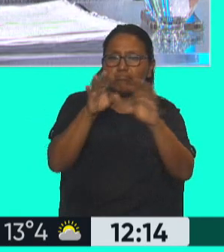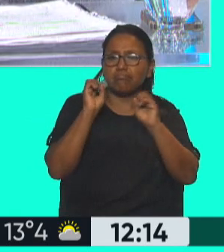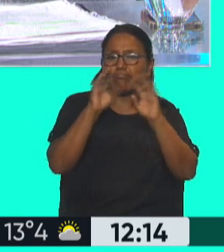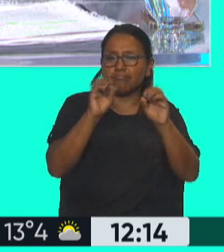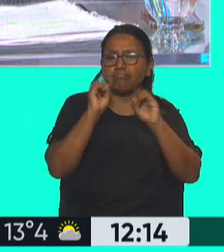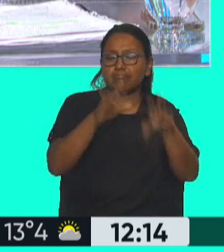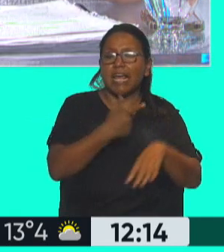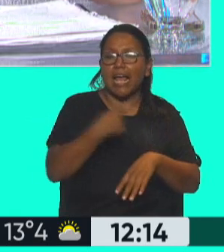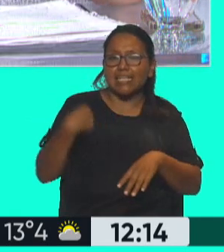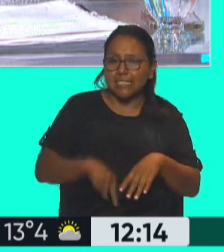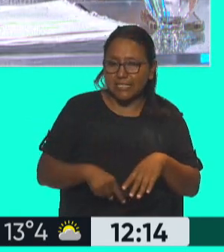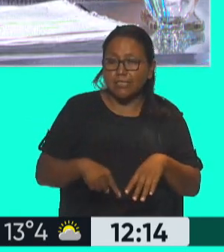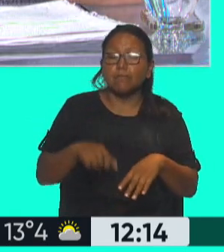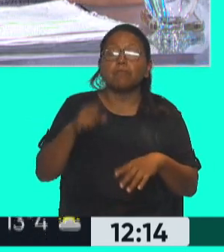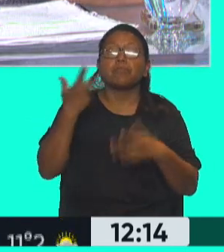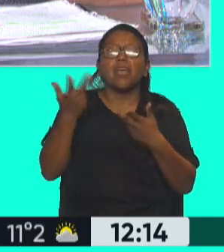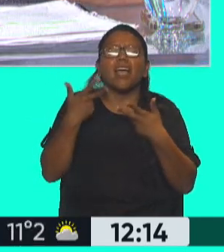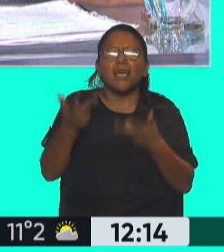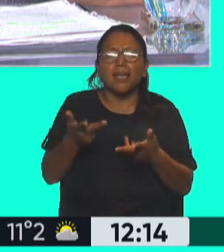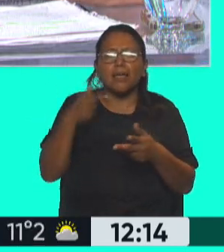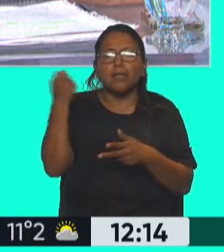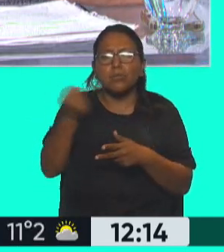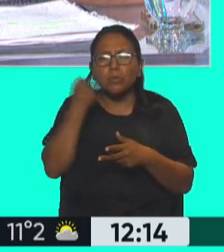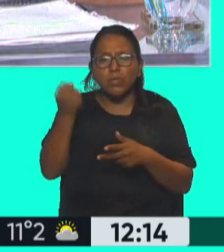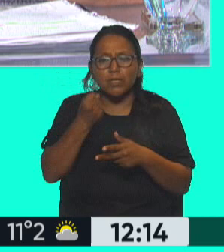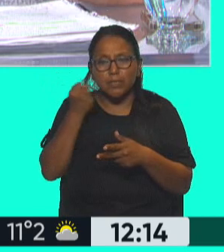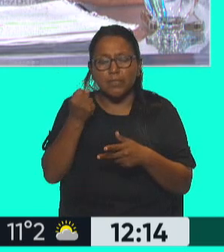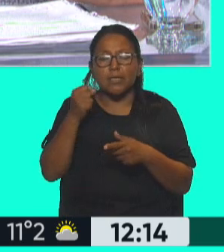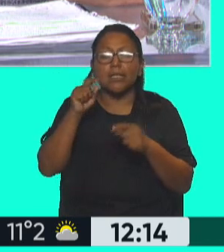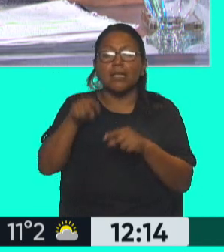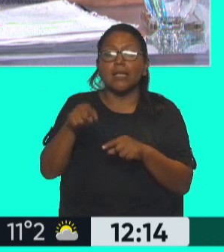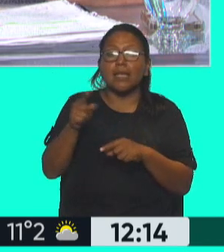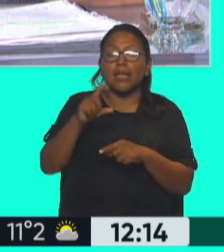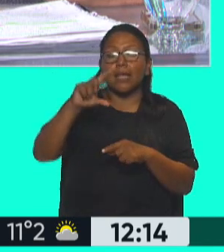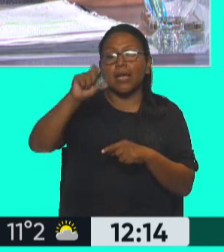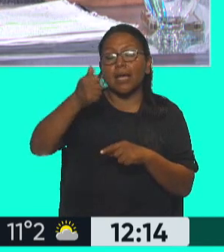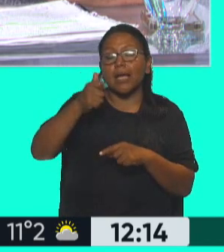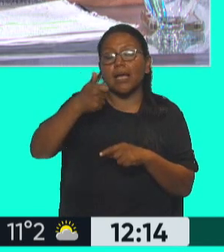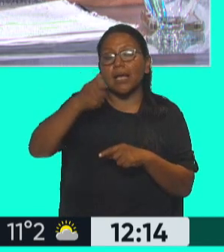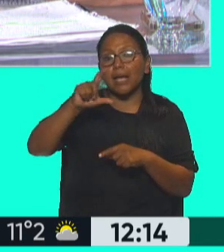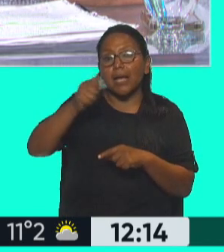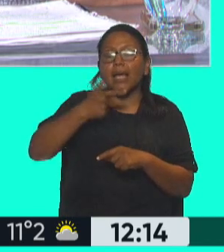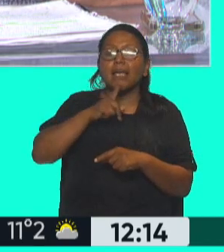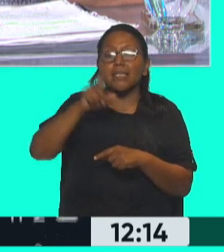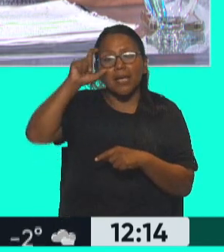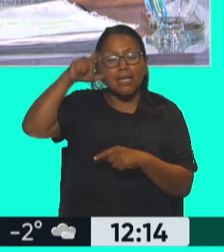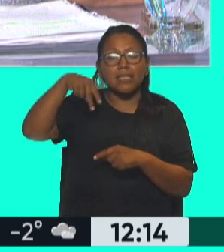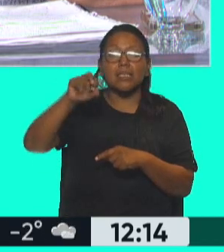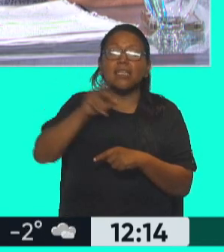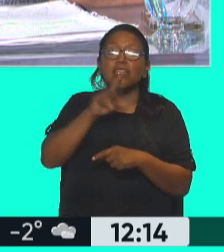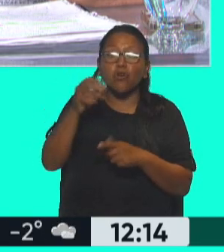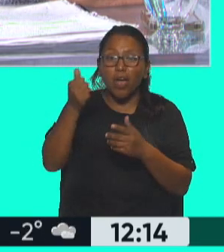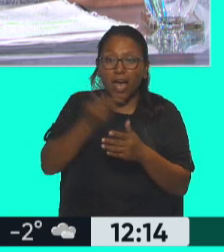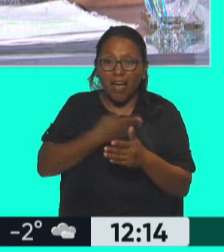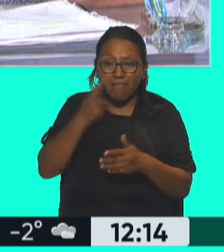a Chile. Lo que hay que rescatar acá es una cosa muy importante. Desde que está Carlos Castañeto al frente de la AFIP está